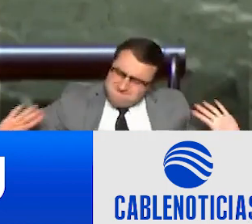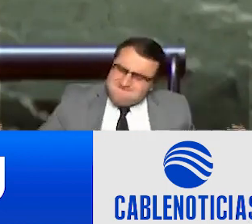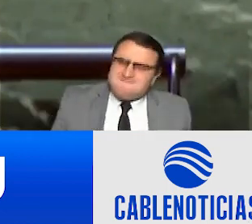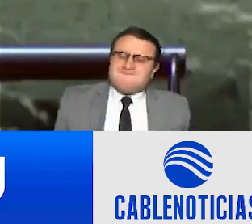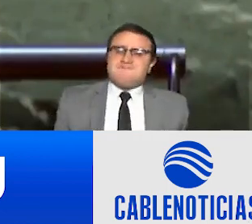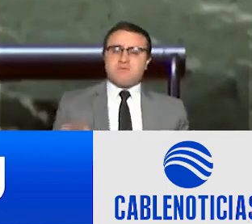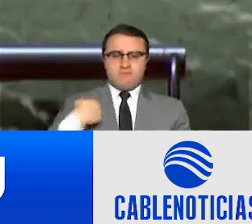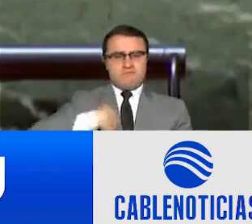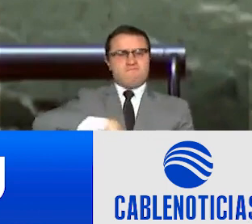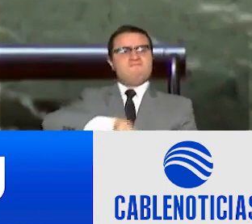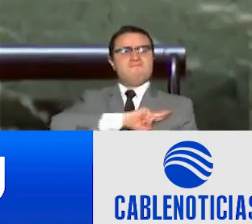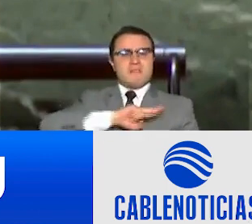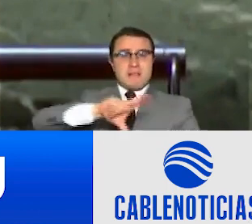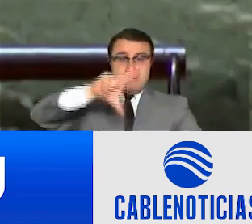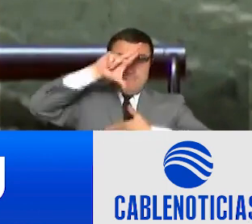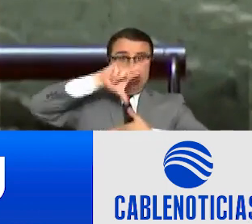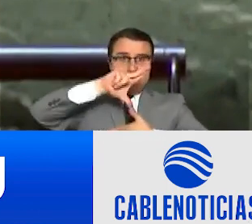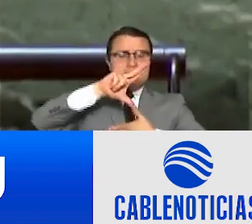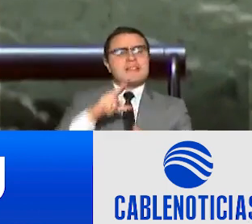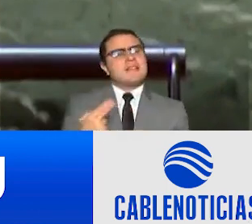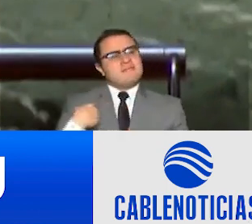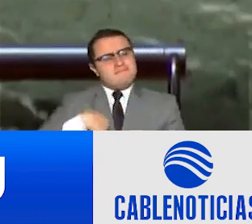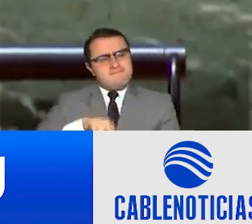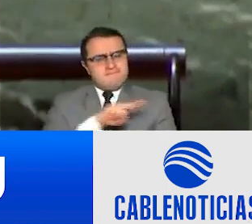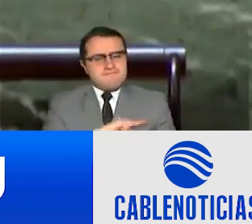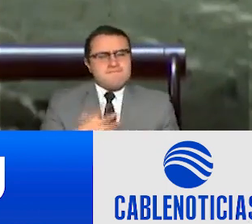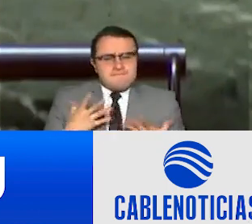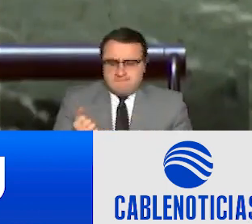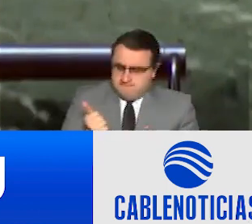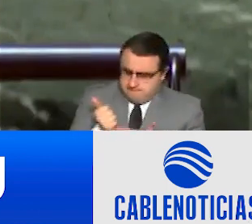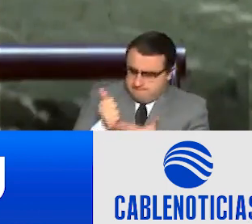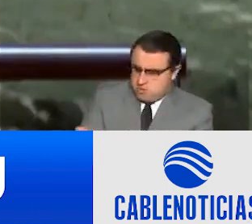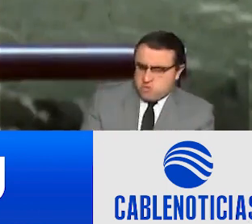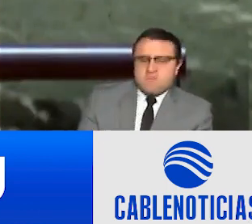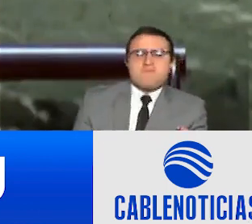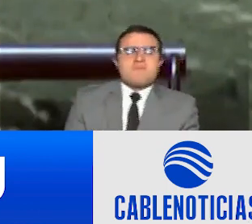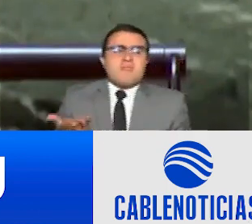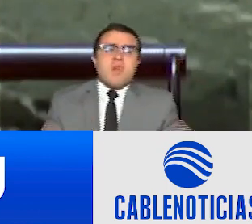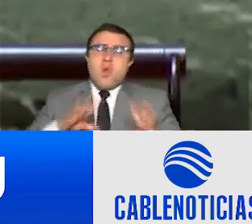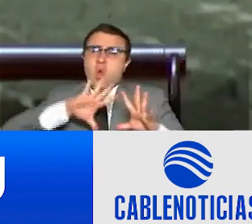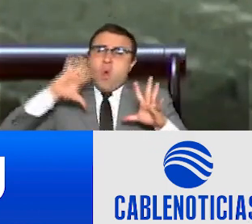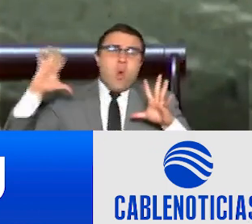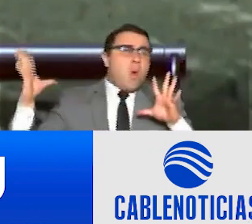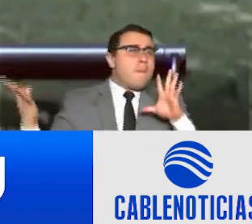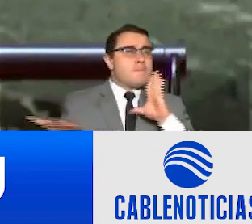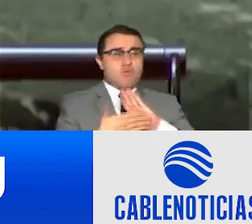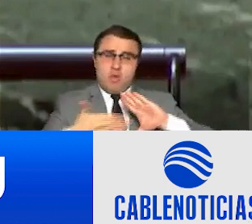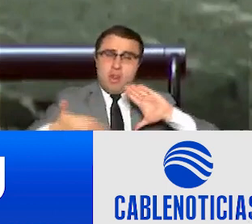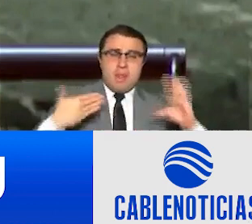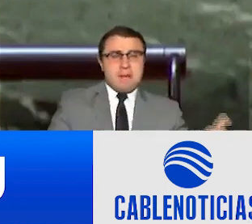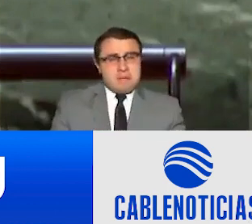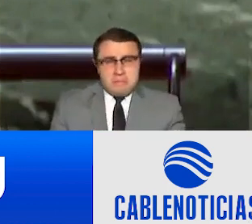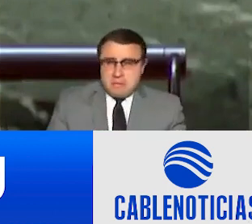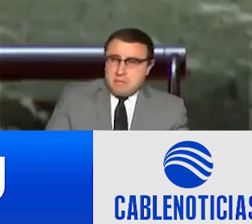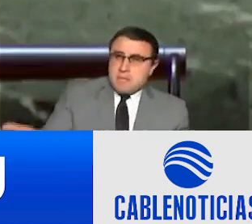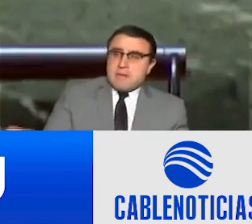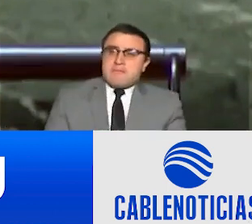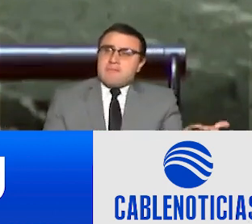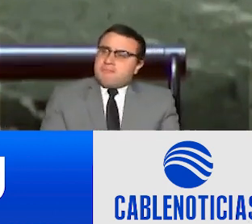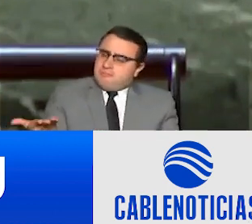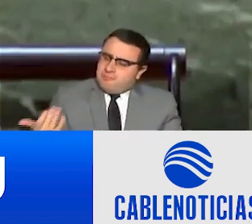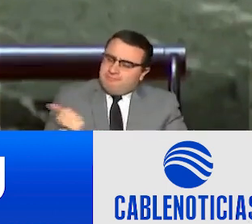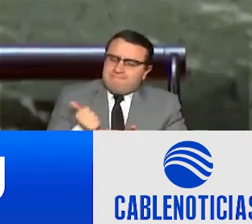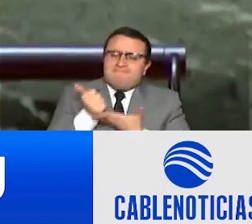como América Latina uno de los grandes equilibrios del clima mundial y por tanto sustento de la